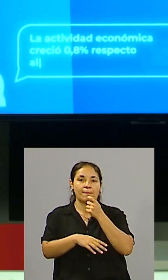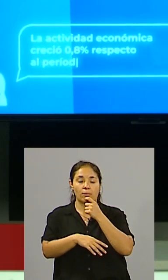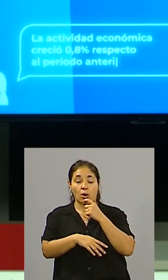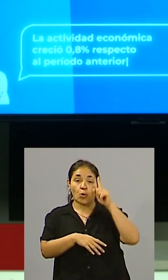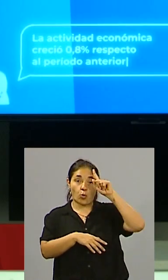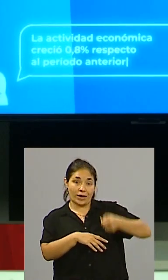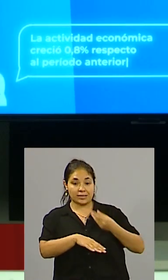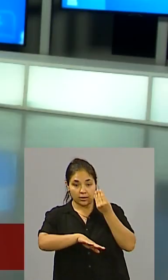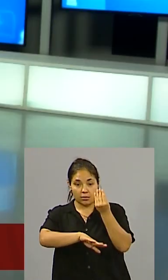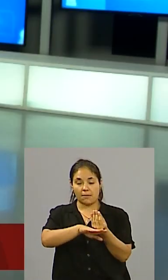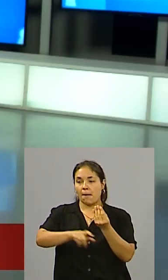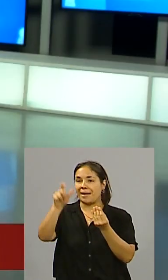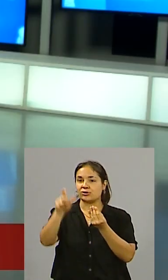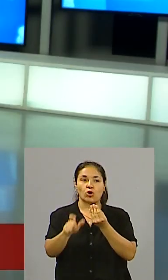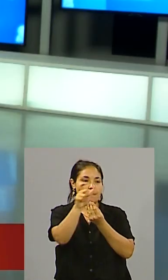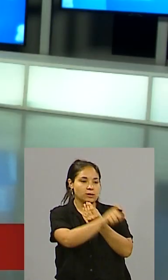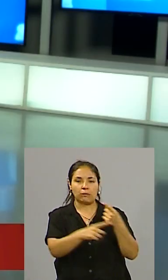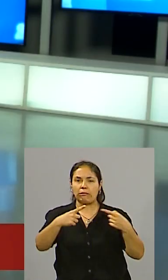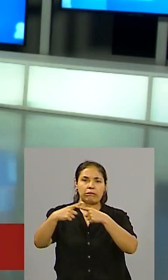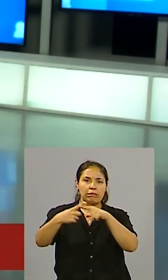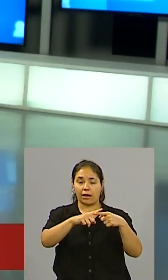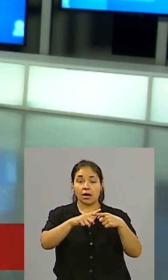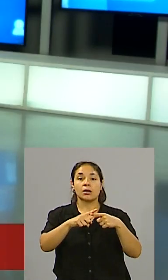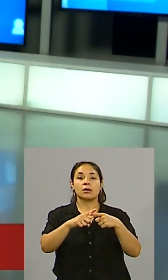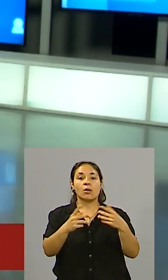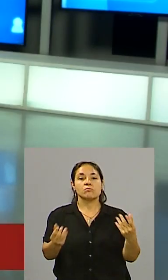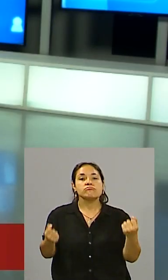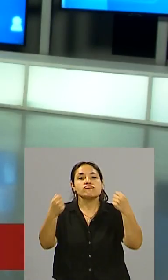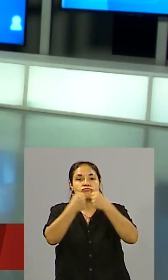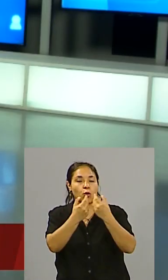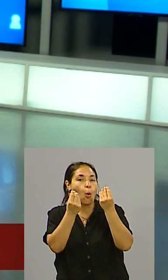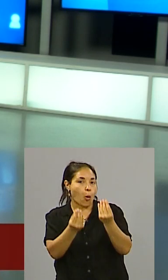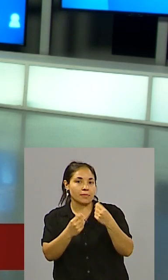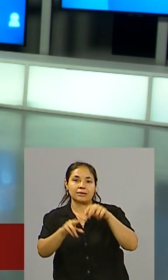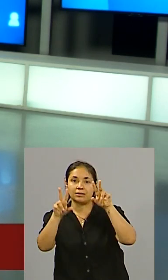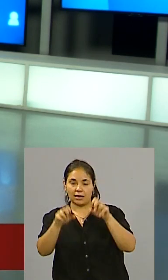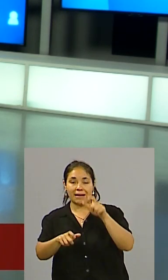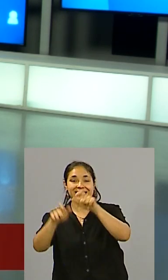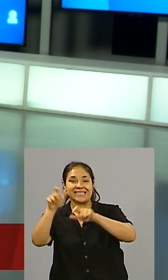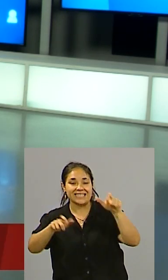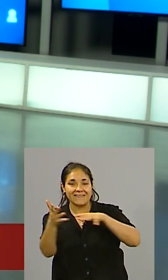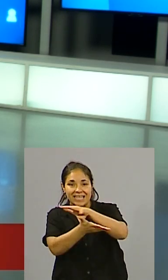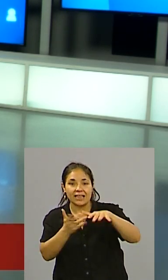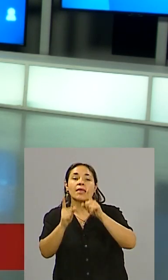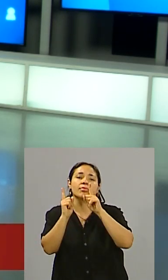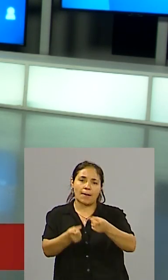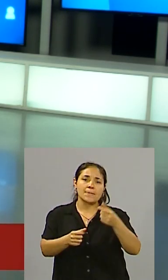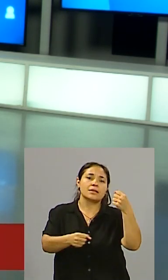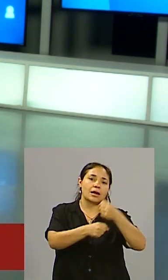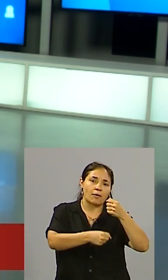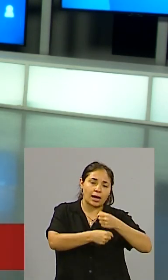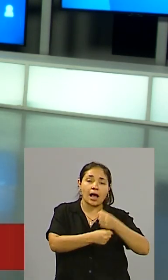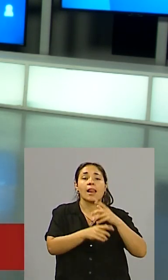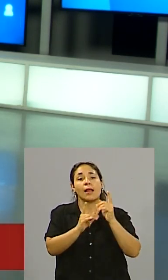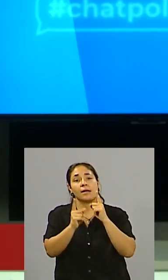Oficina de Conciliación Civil. Sí. Tenemos un resultado satisfactorio en lo laboral, pero que también es joven, ¿no? Hay que seguir profundizando y consolidándolo. Y